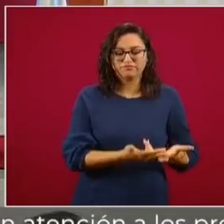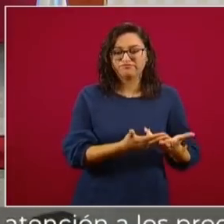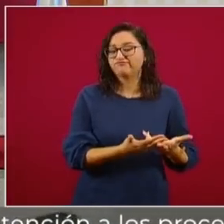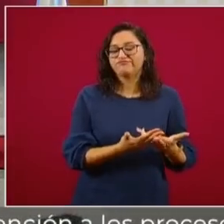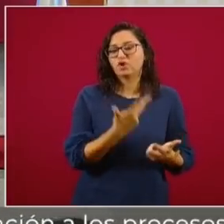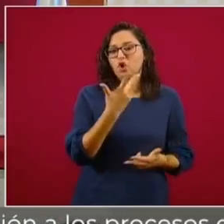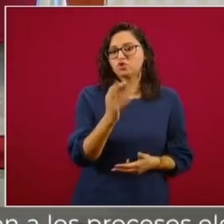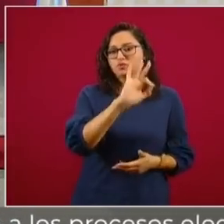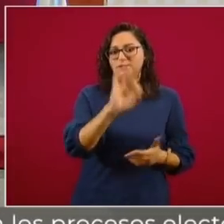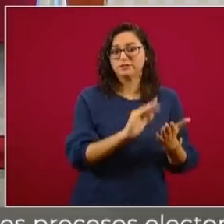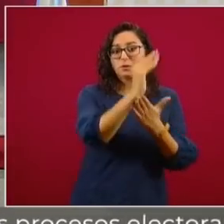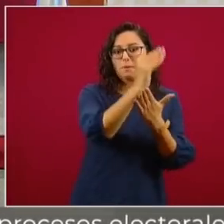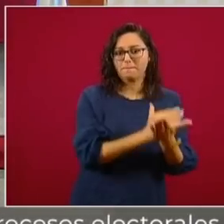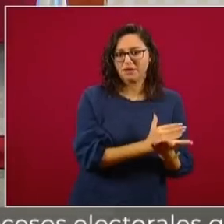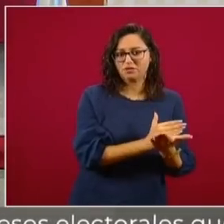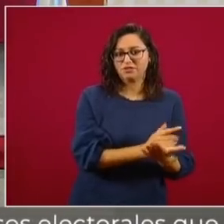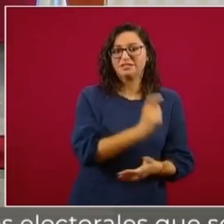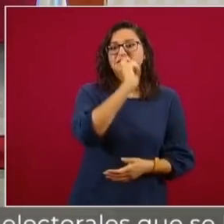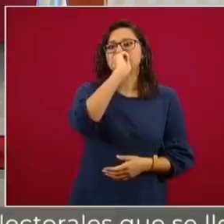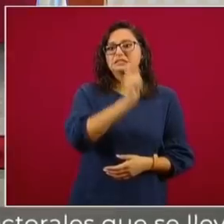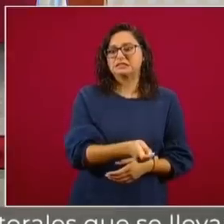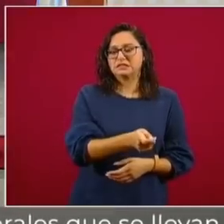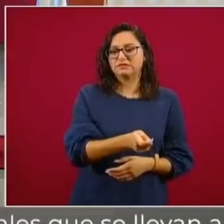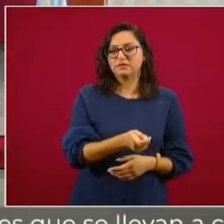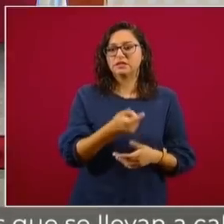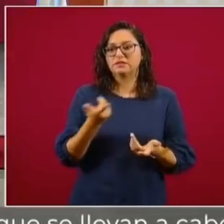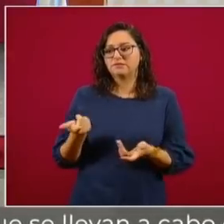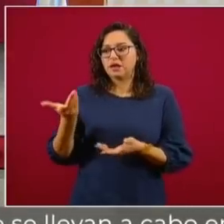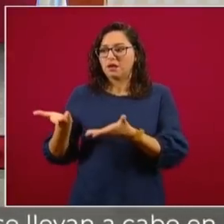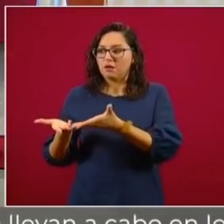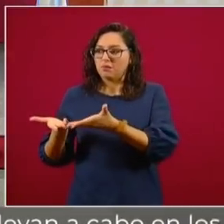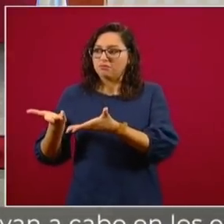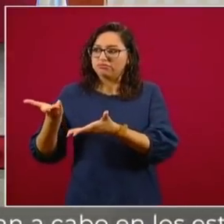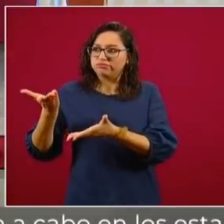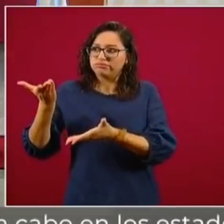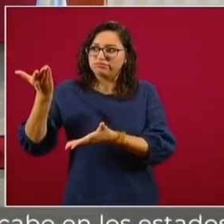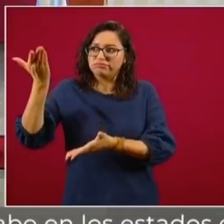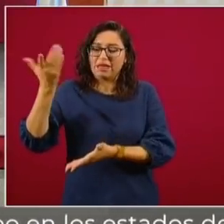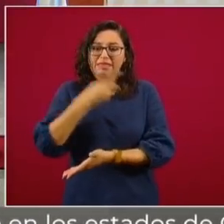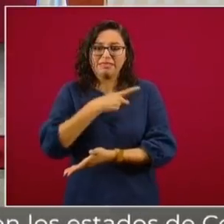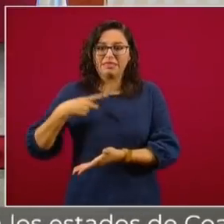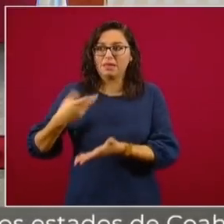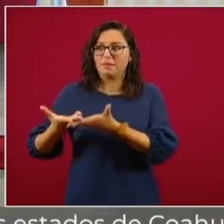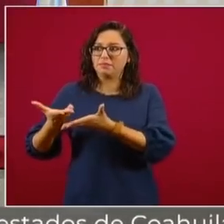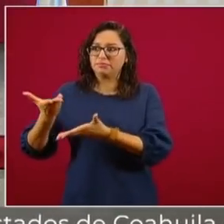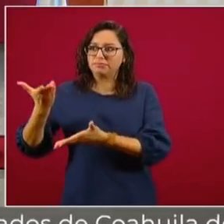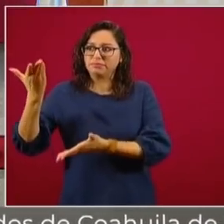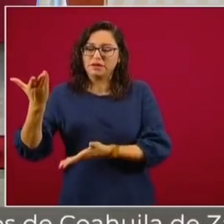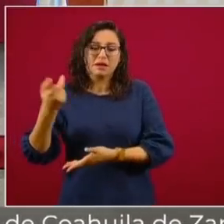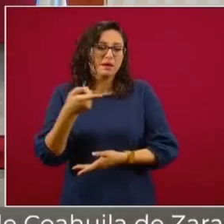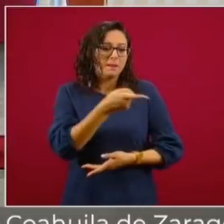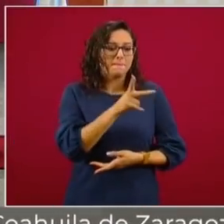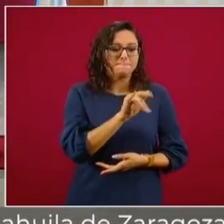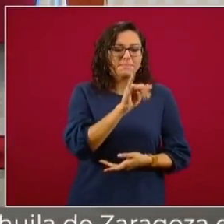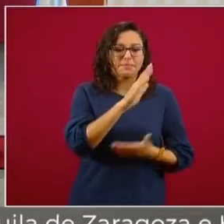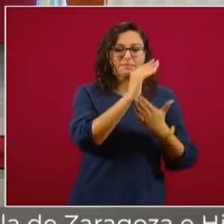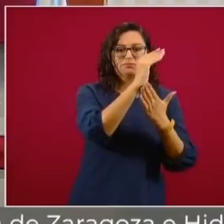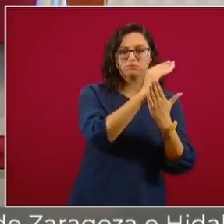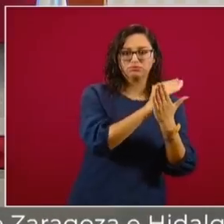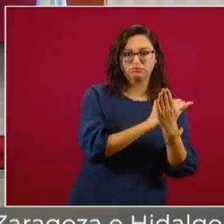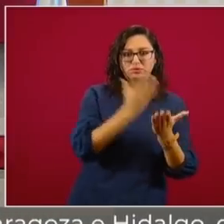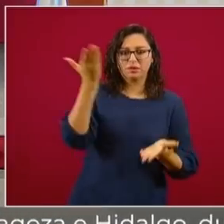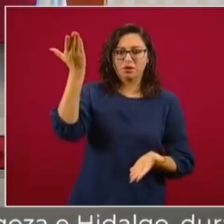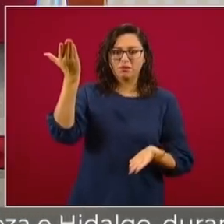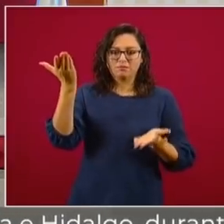este cociente está fundamentalmente subiendo por una caída del PIB y no por un incremento de la deuda. Después,